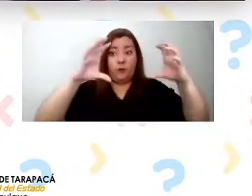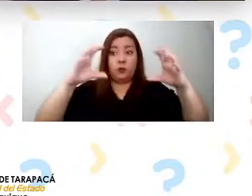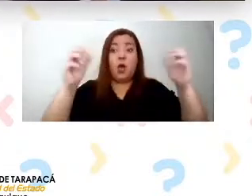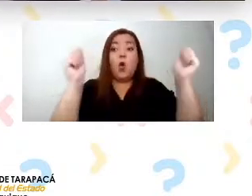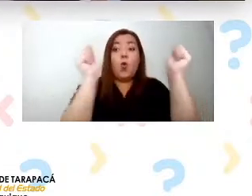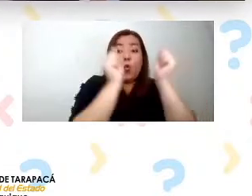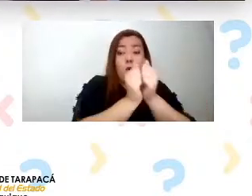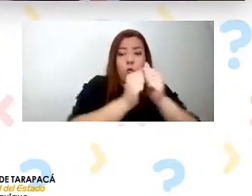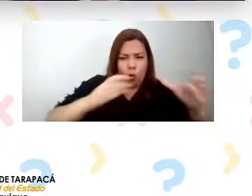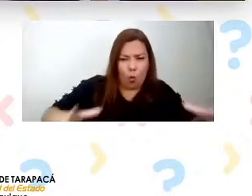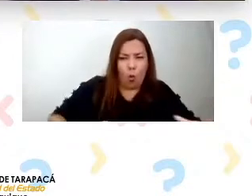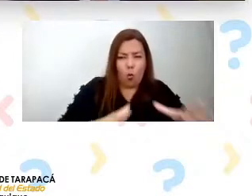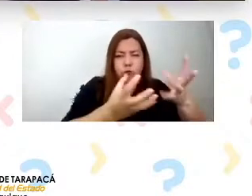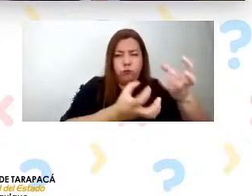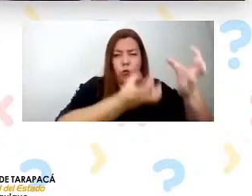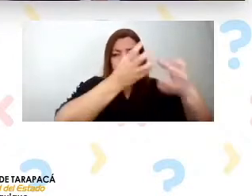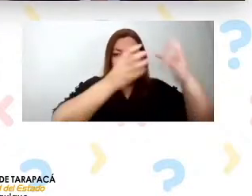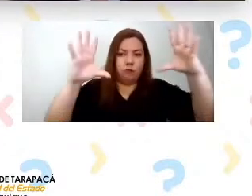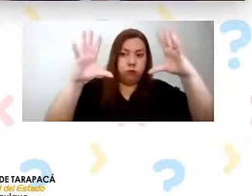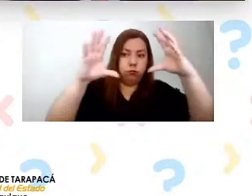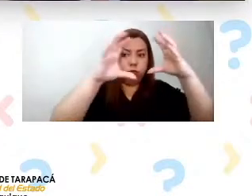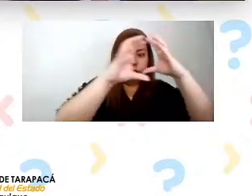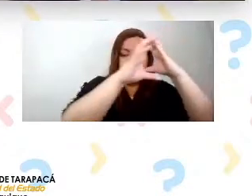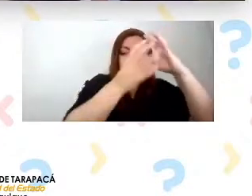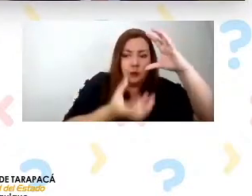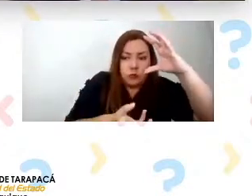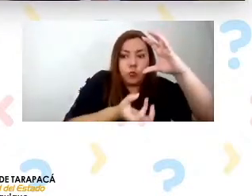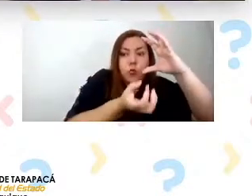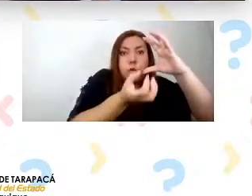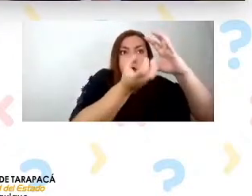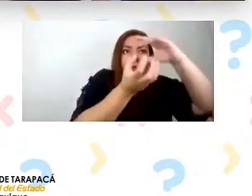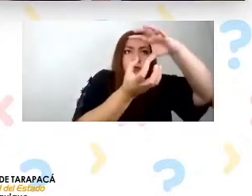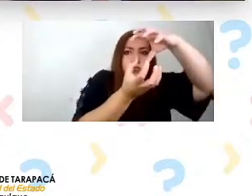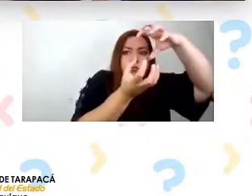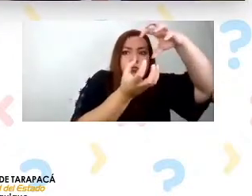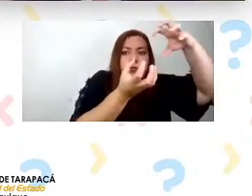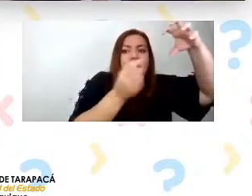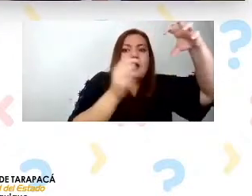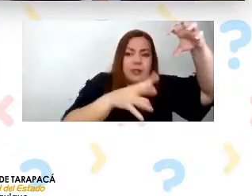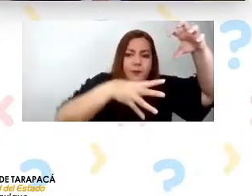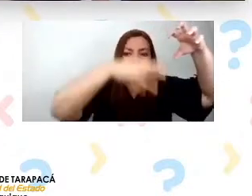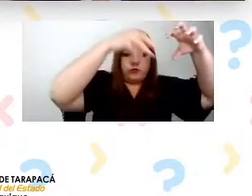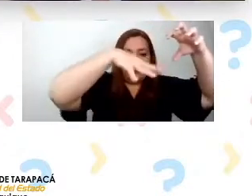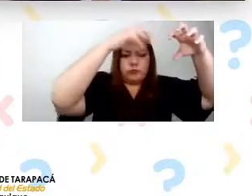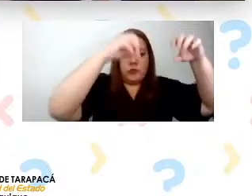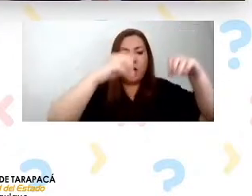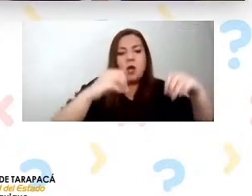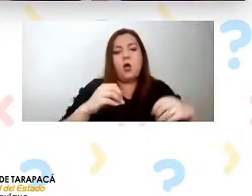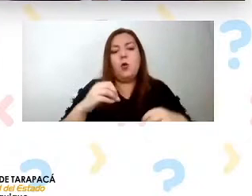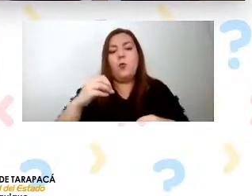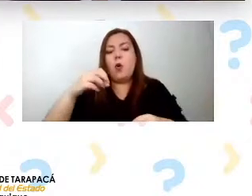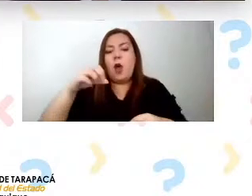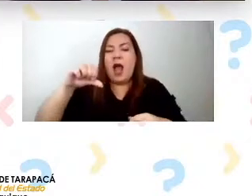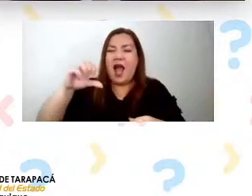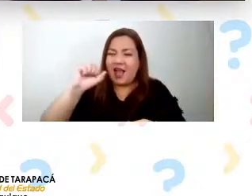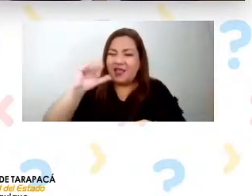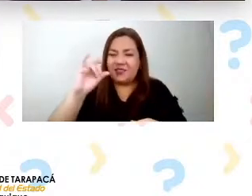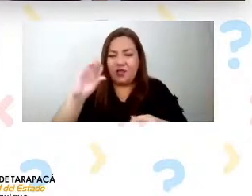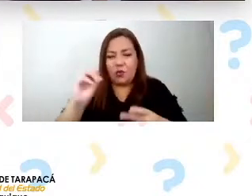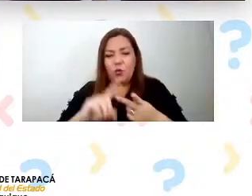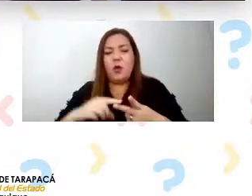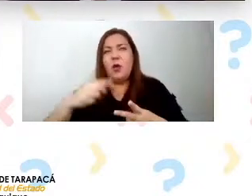volcánica, obviamente van a incorporar también sustancias como ácido clorhídrico, ácido